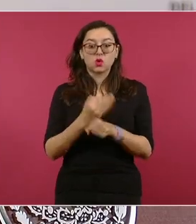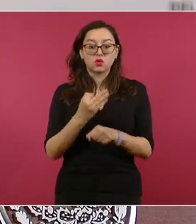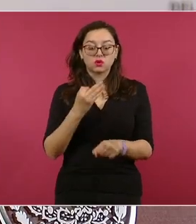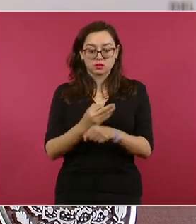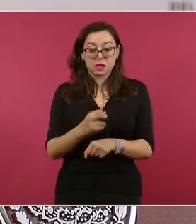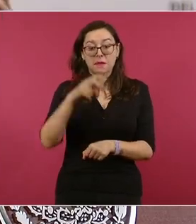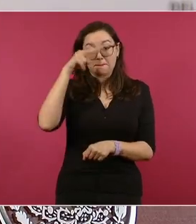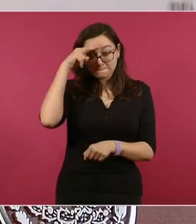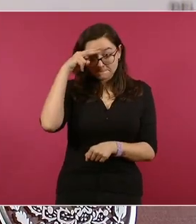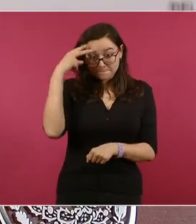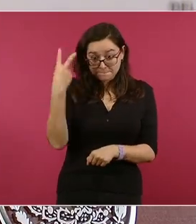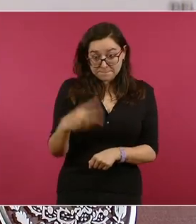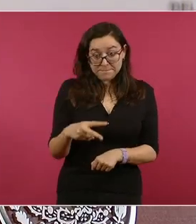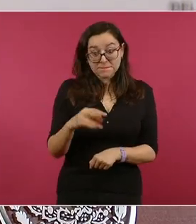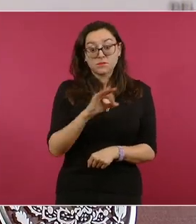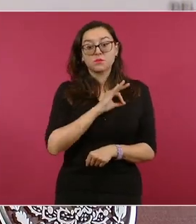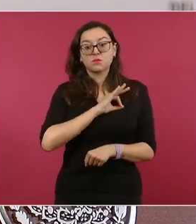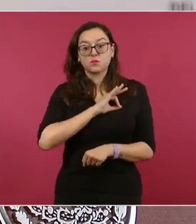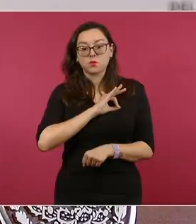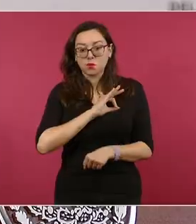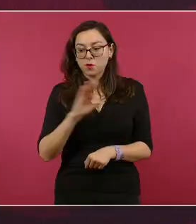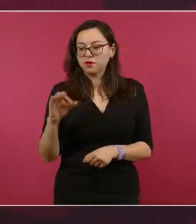un movimiento mundial